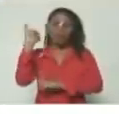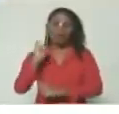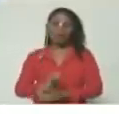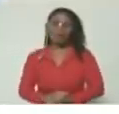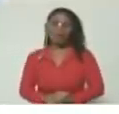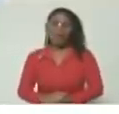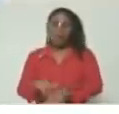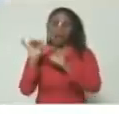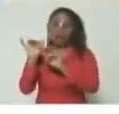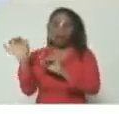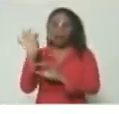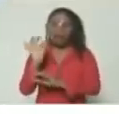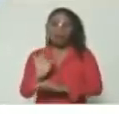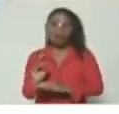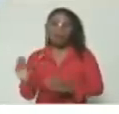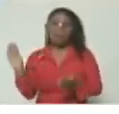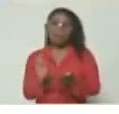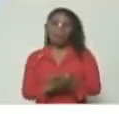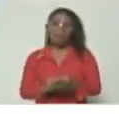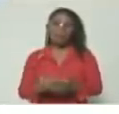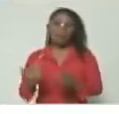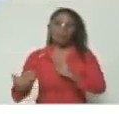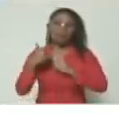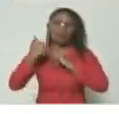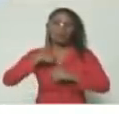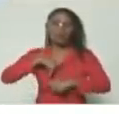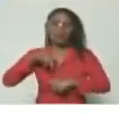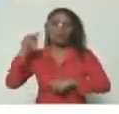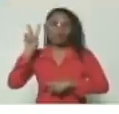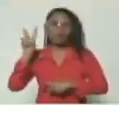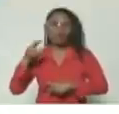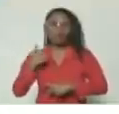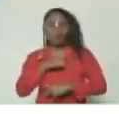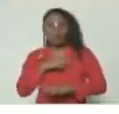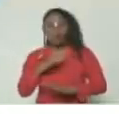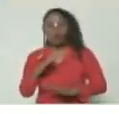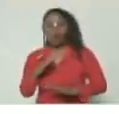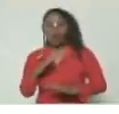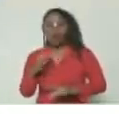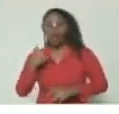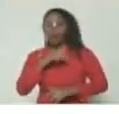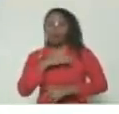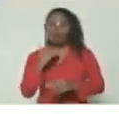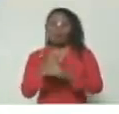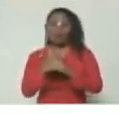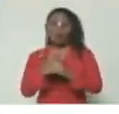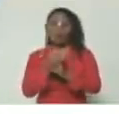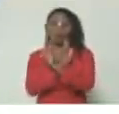El mismo método nos ha aplicado a nosotros. Y nosotros, bueno, nosotros no nos quedamos de brazos